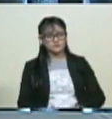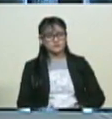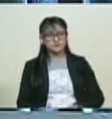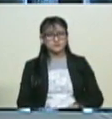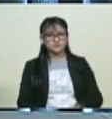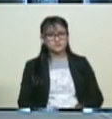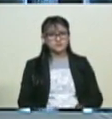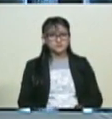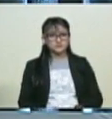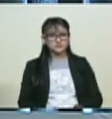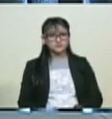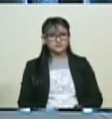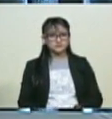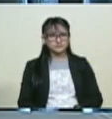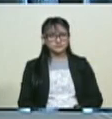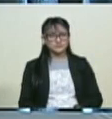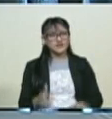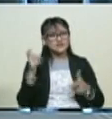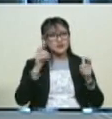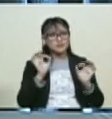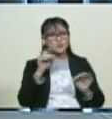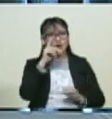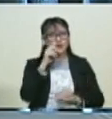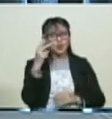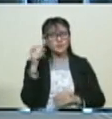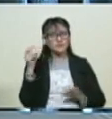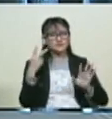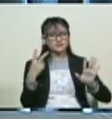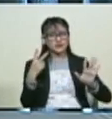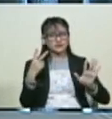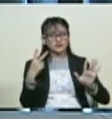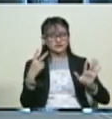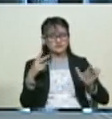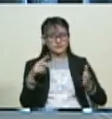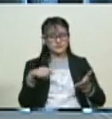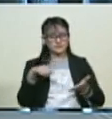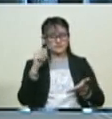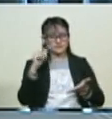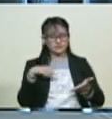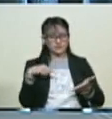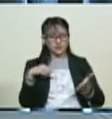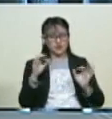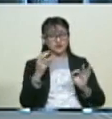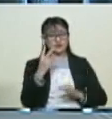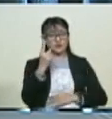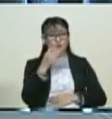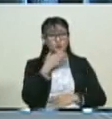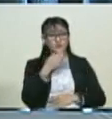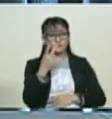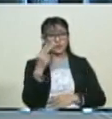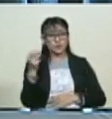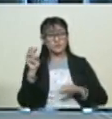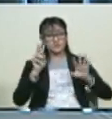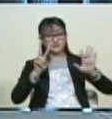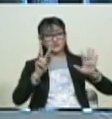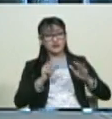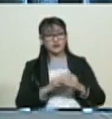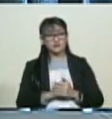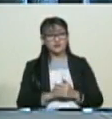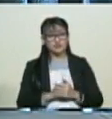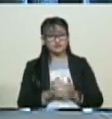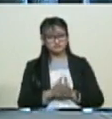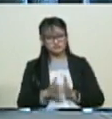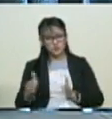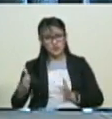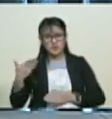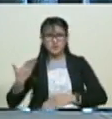el comandante chávez en el año 2007 cuando firmó aquel decreto el 31 de diciembre 2007 y logró un periodo